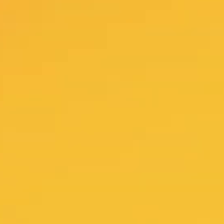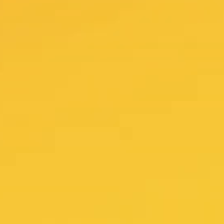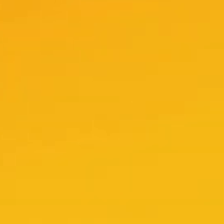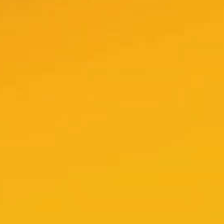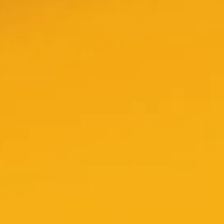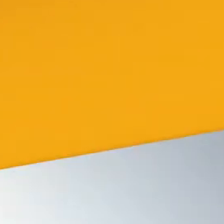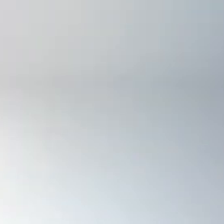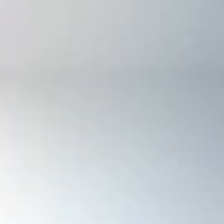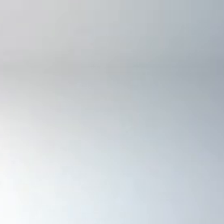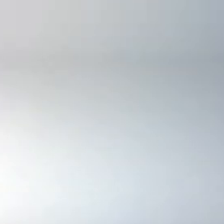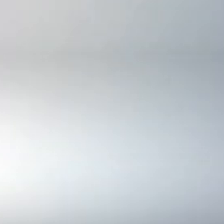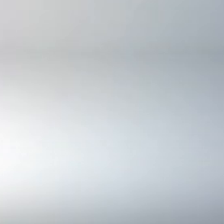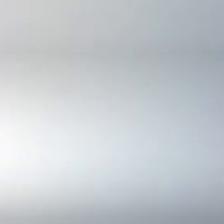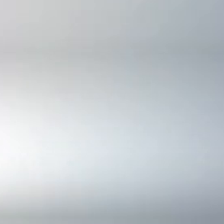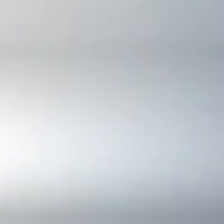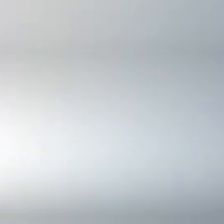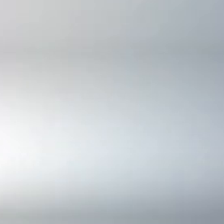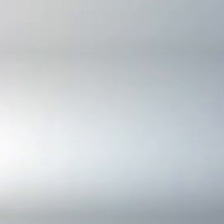o